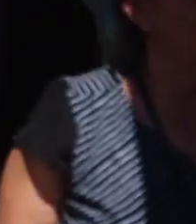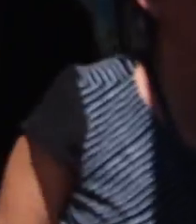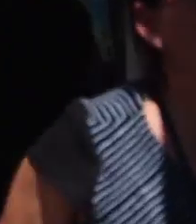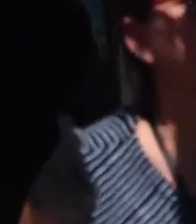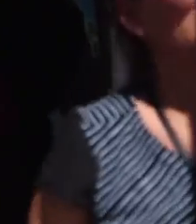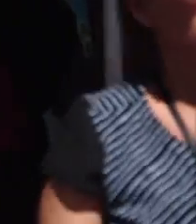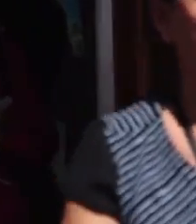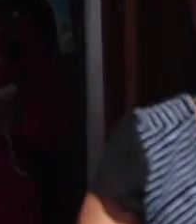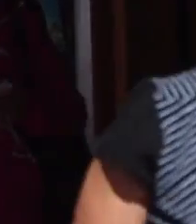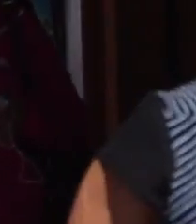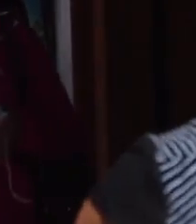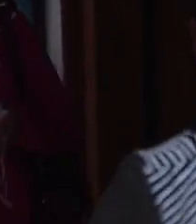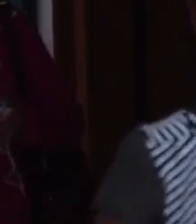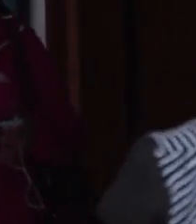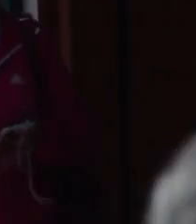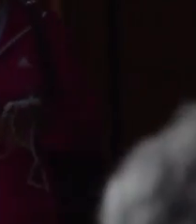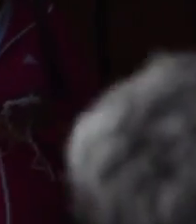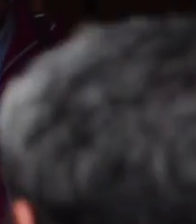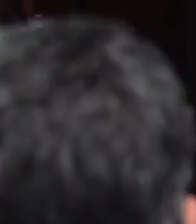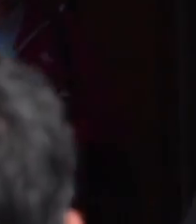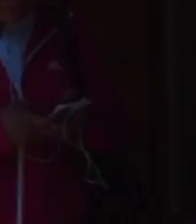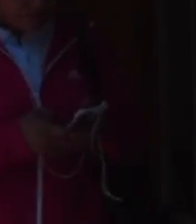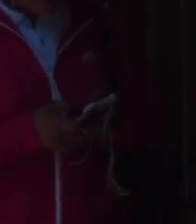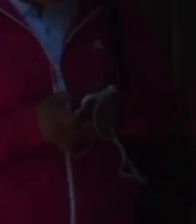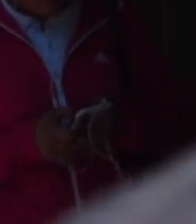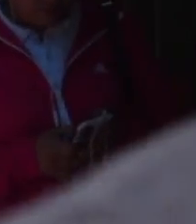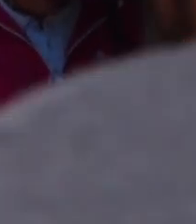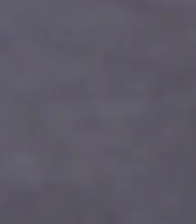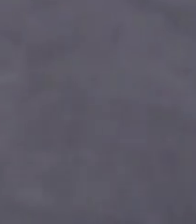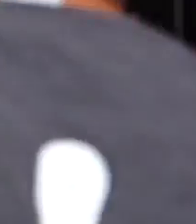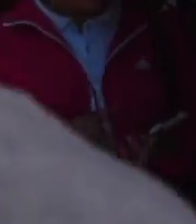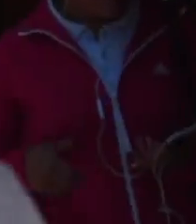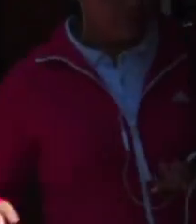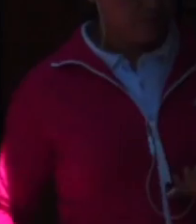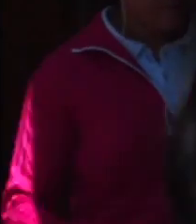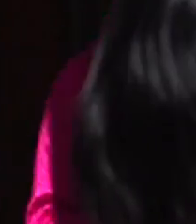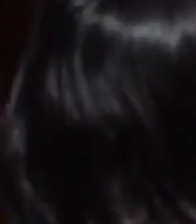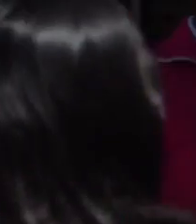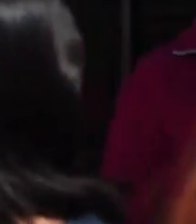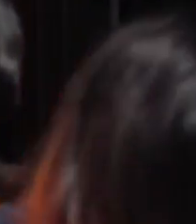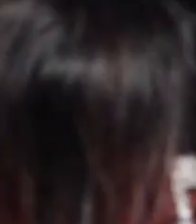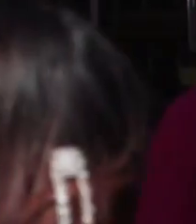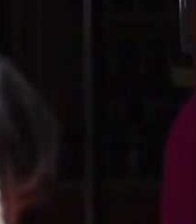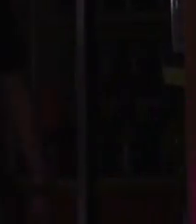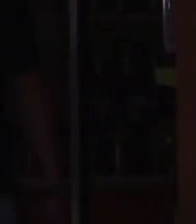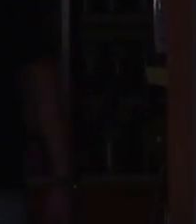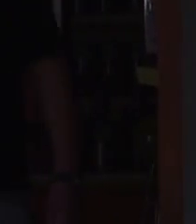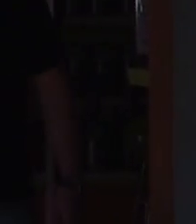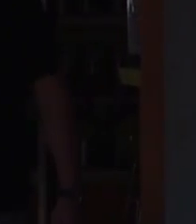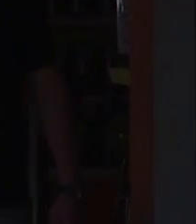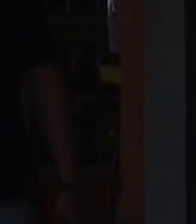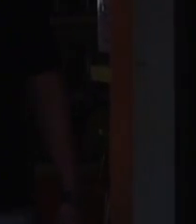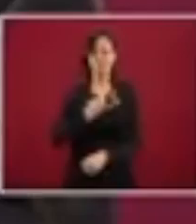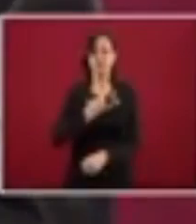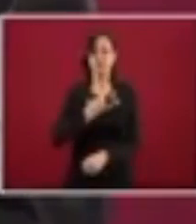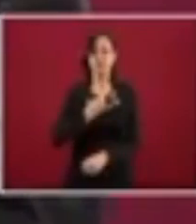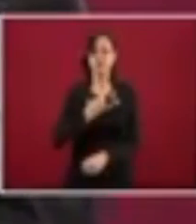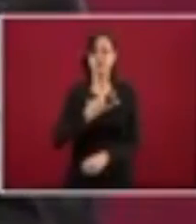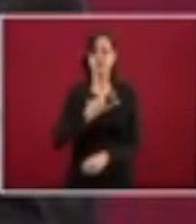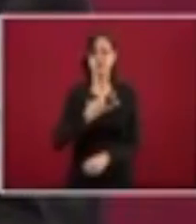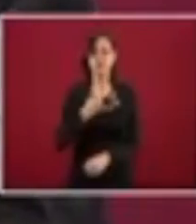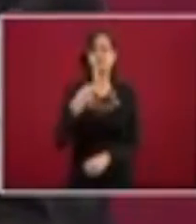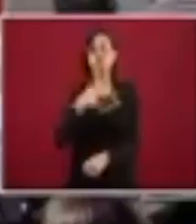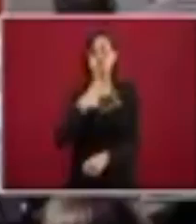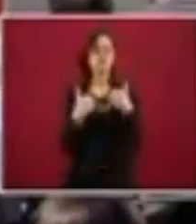casa lópez obrador aseguró que se atiende a la empresa sin destruir la base económica además de que se cuida a los menos favorecidos soy